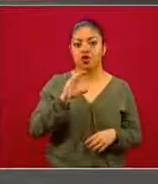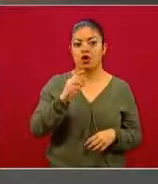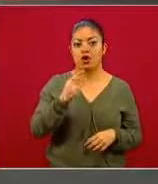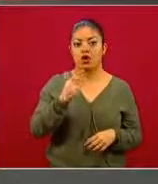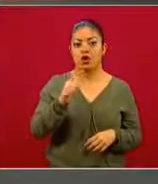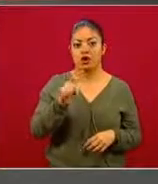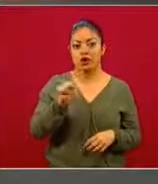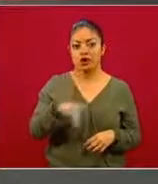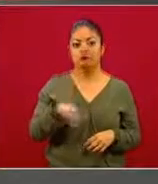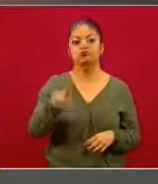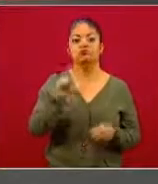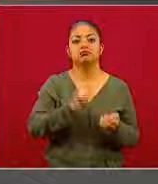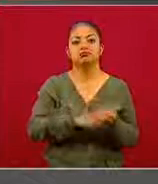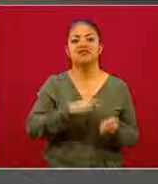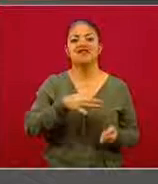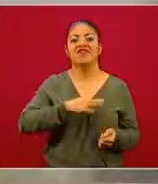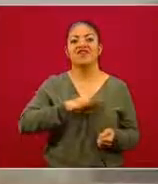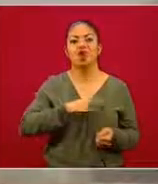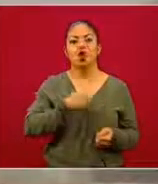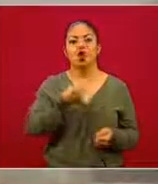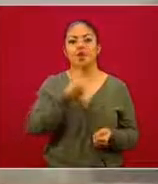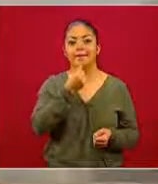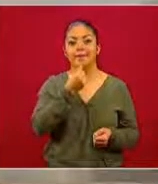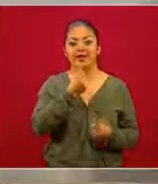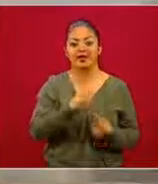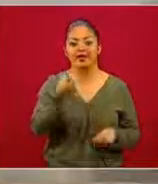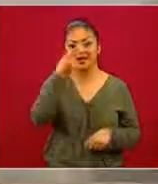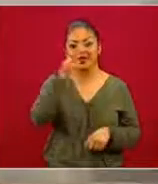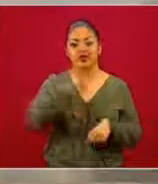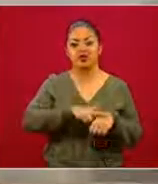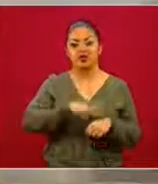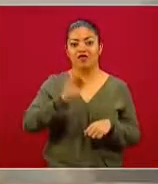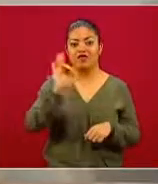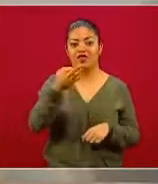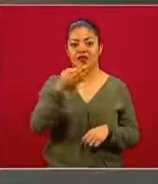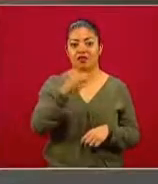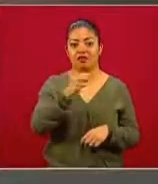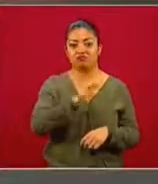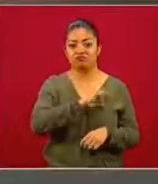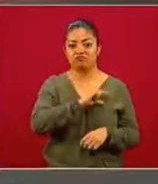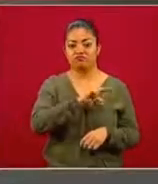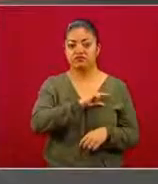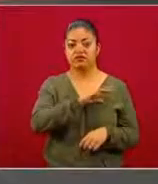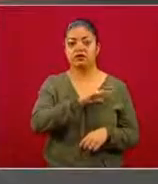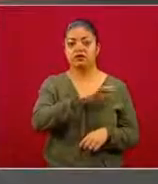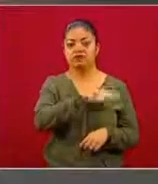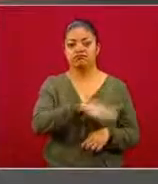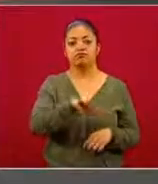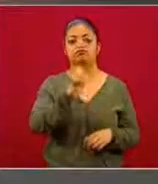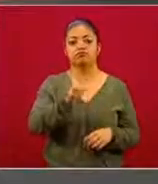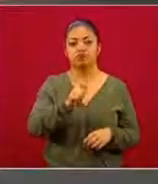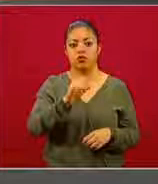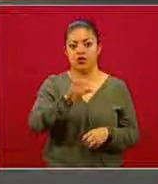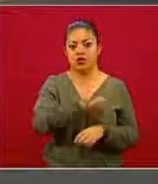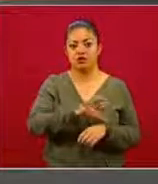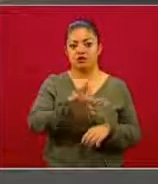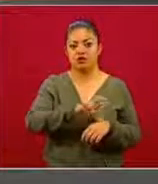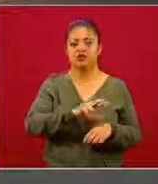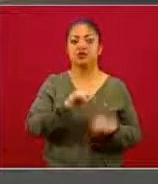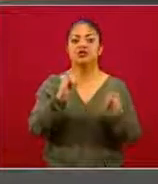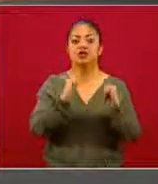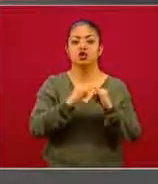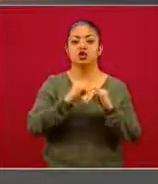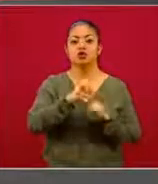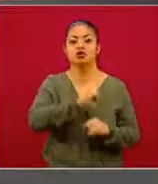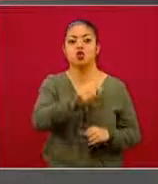Francisco Galan. quien es el director He de los is a hospitales federales pediatrician and de he alta is the especialidad, director de la of Comisión federal Coordinadora de los hospitals Institutos Nacionales de Salud